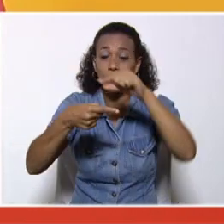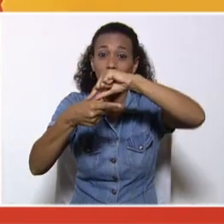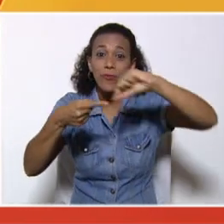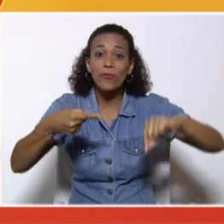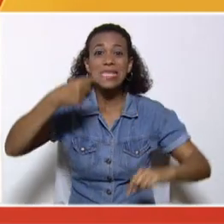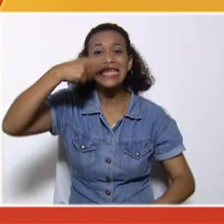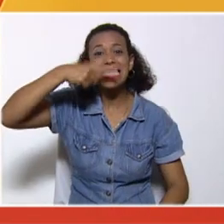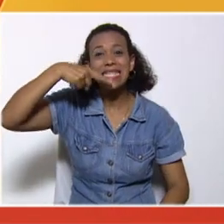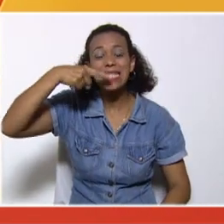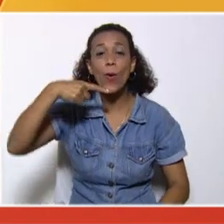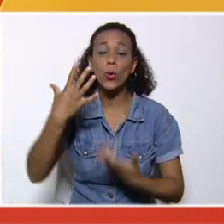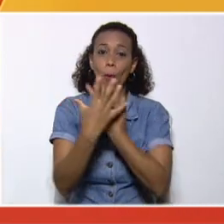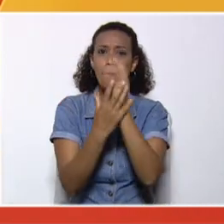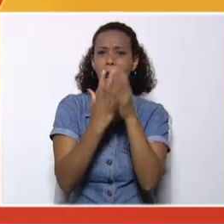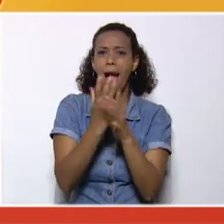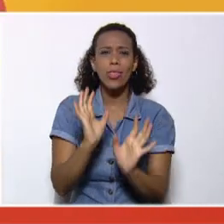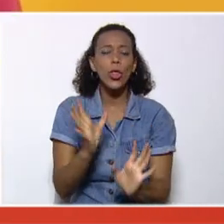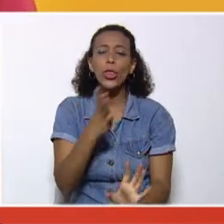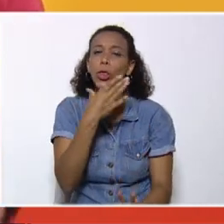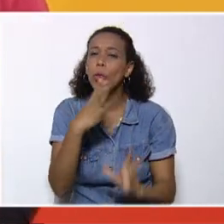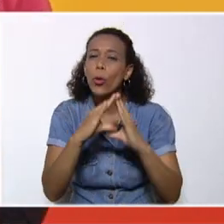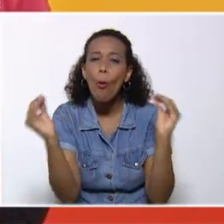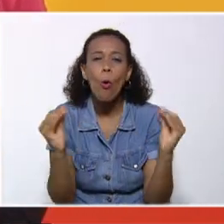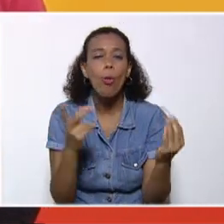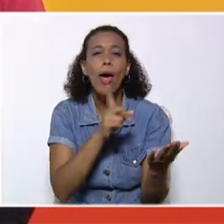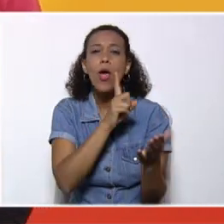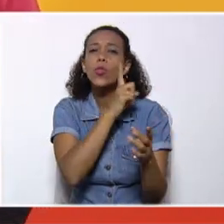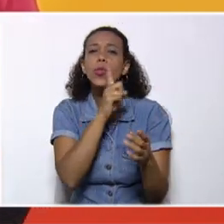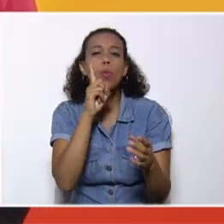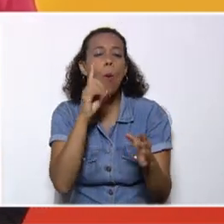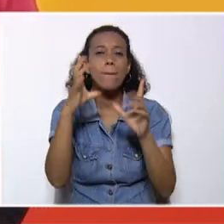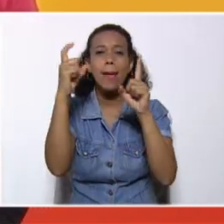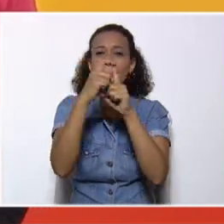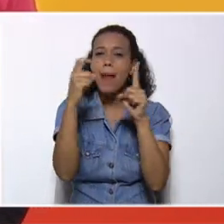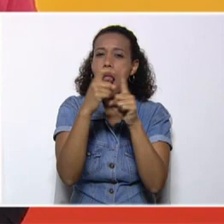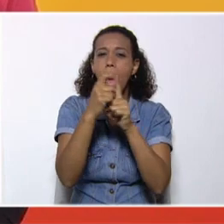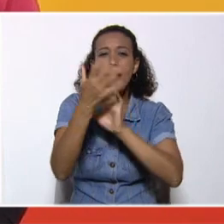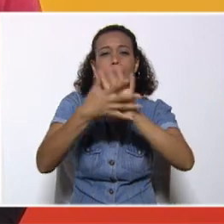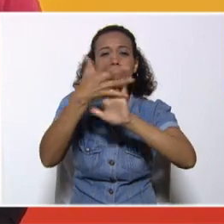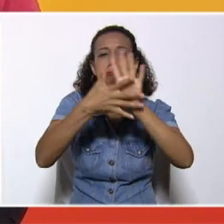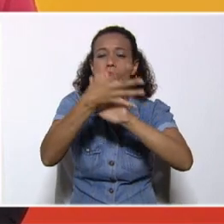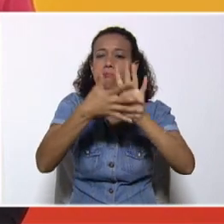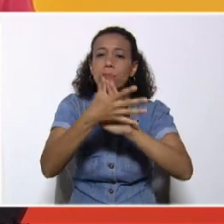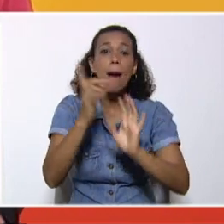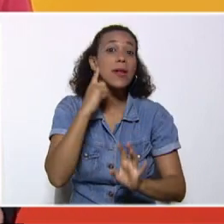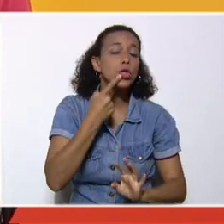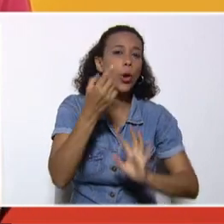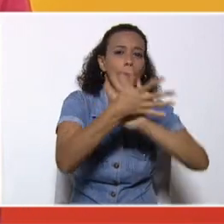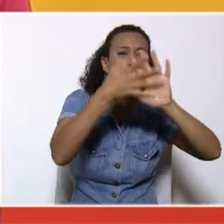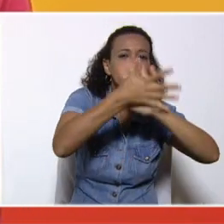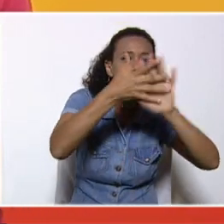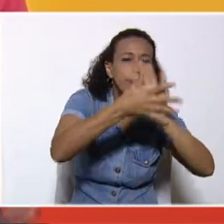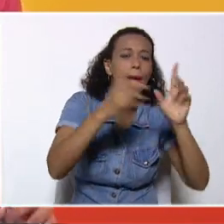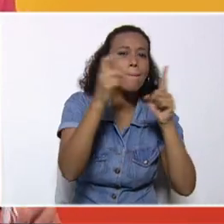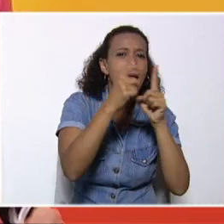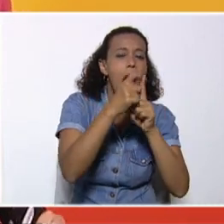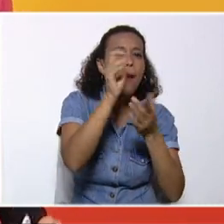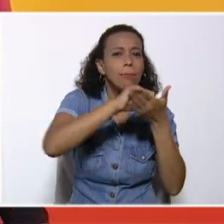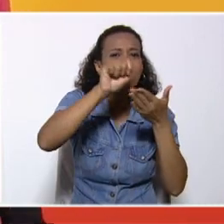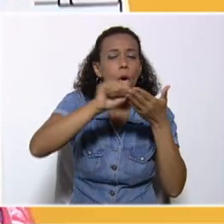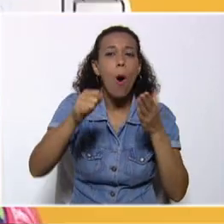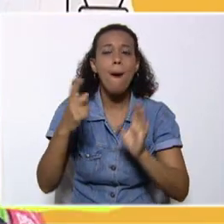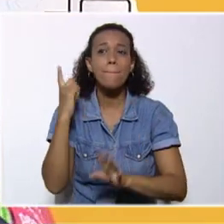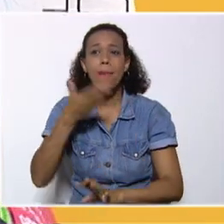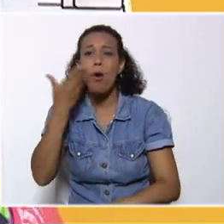cuando nos vamos a lavar las manos. Acá pueden observar, sencillo, algunas partes que la niña y